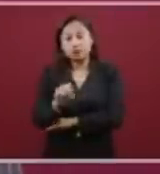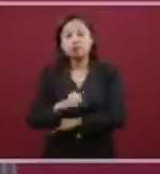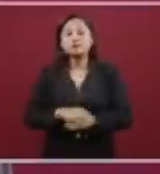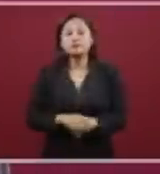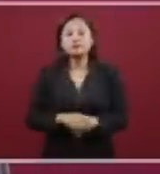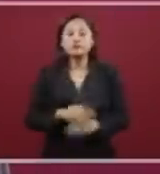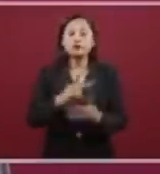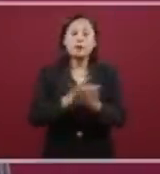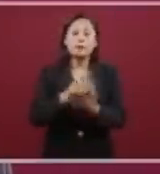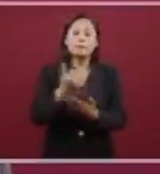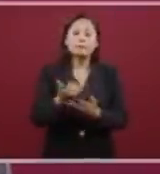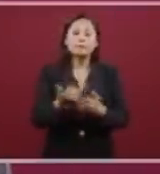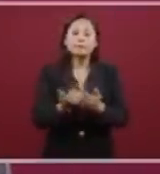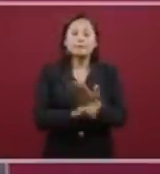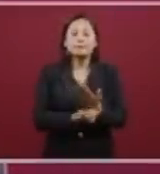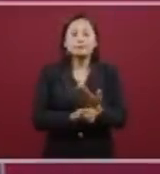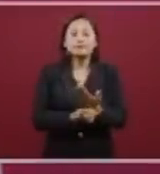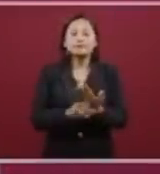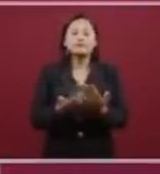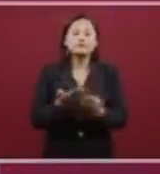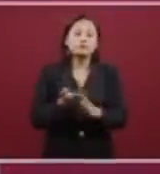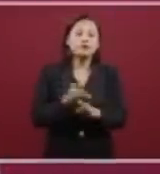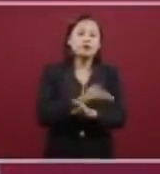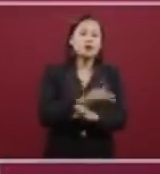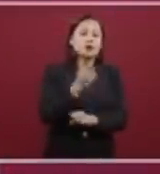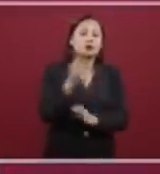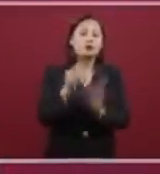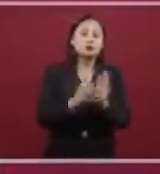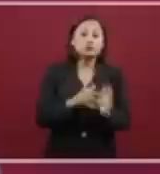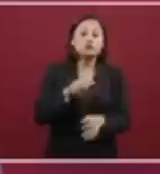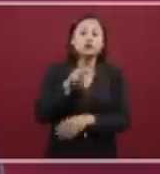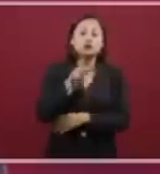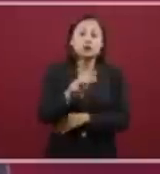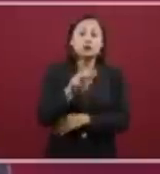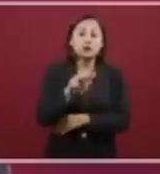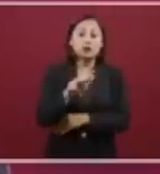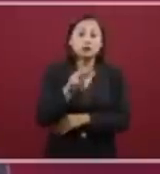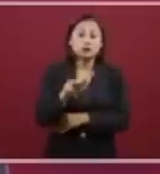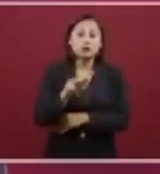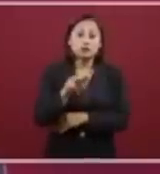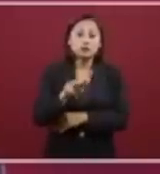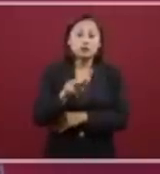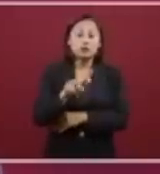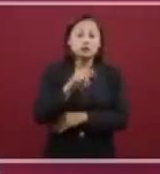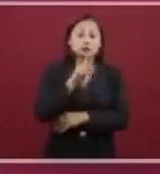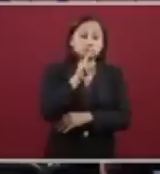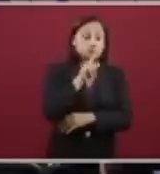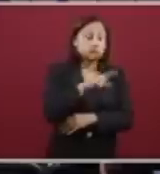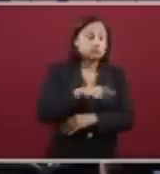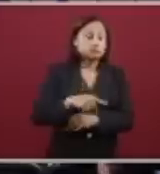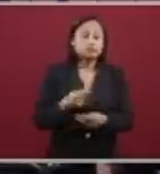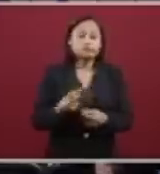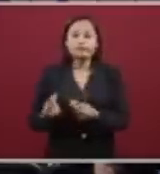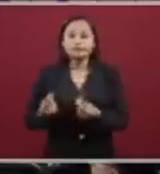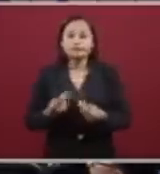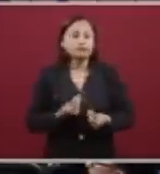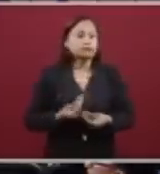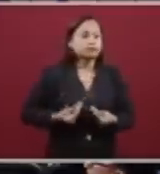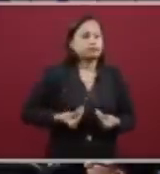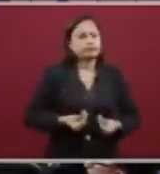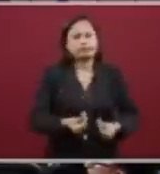o tres años antes de 2018 por las desviaciones de costos y el tiempo de ejecución de las obras el daño patrimonial